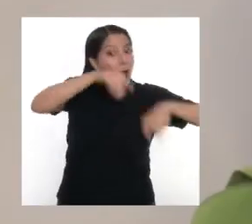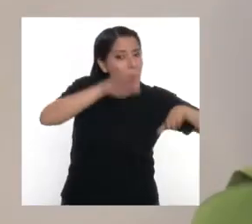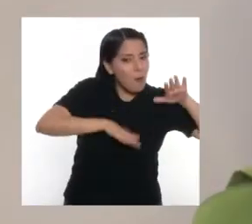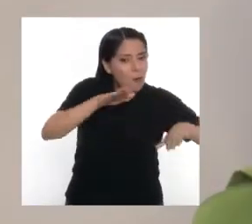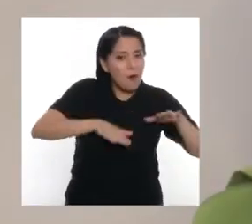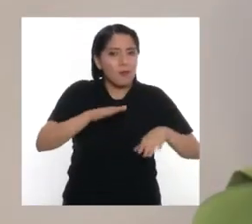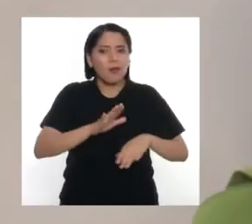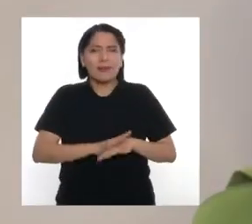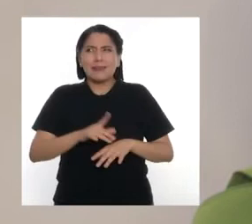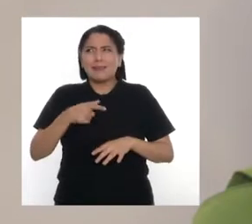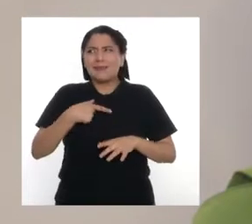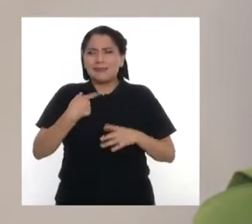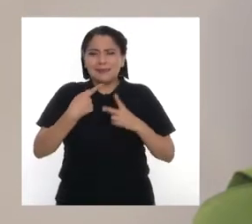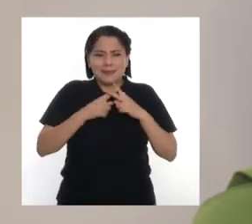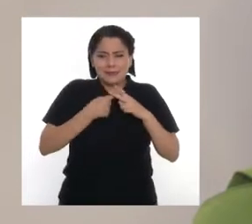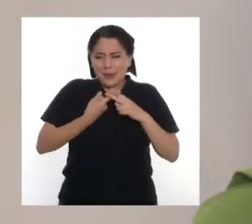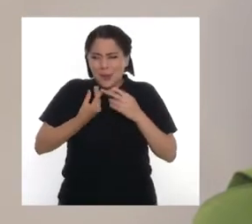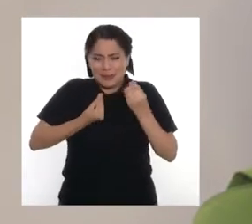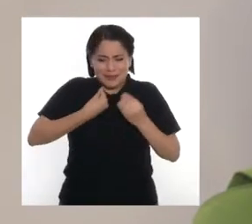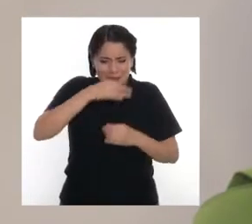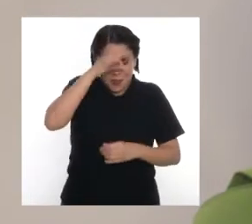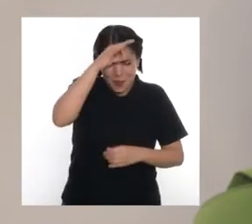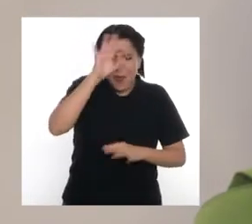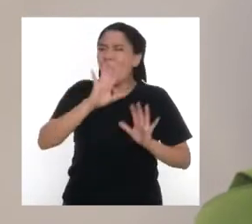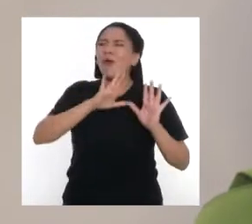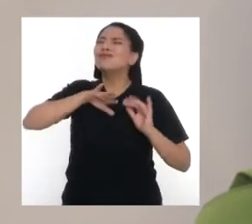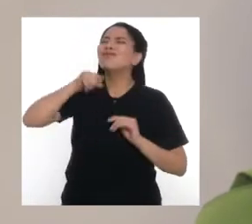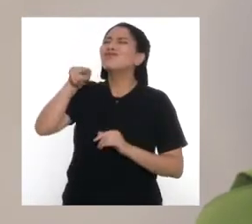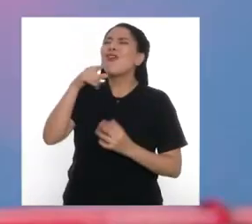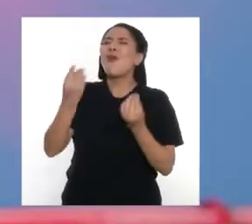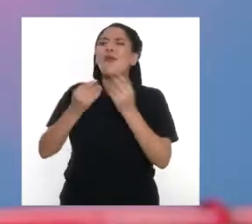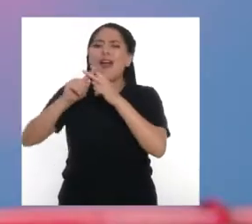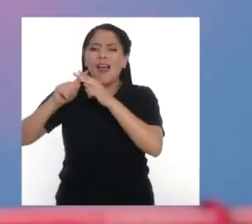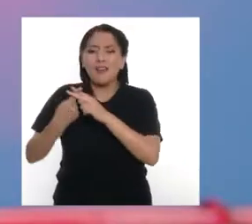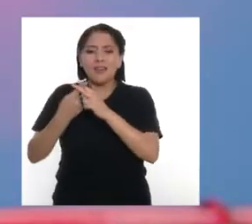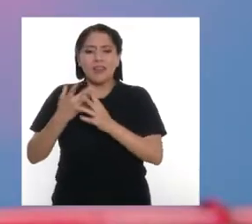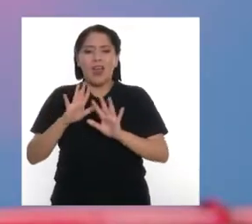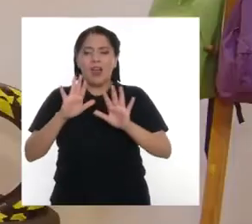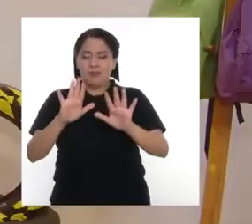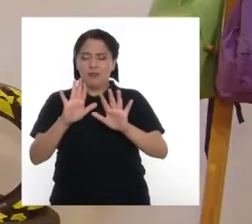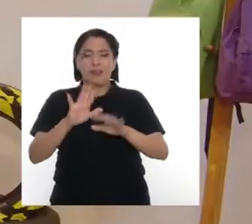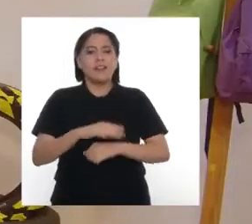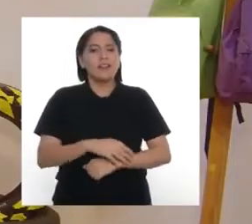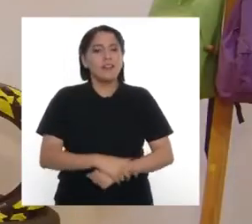No estoy muy seguro. Mejor empieza tú. A ver.